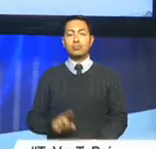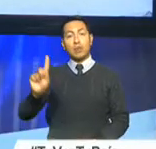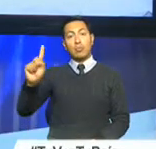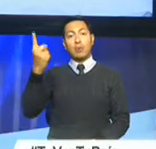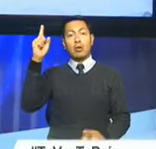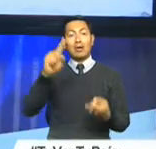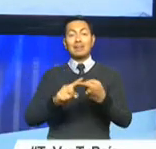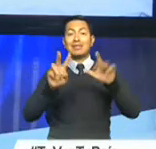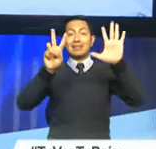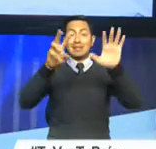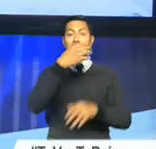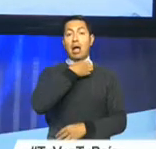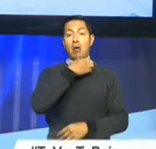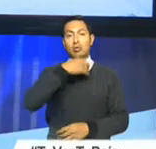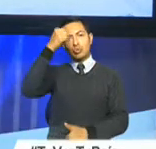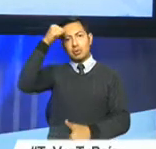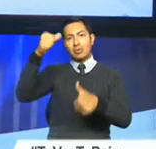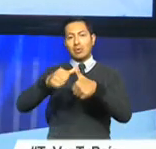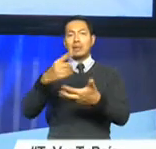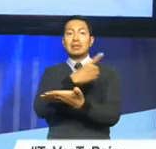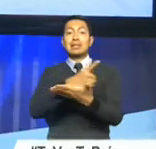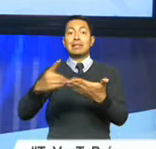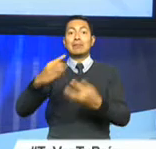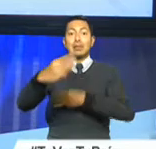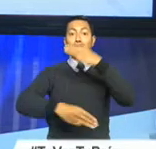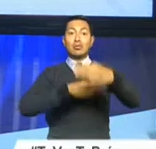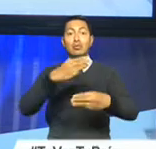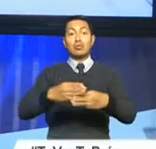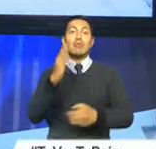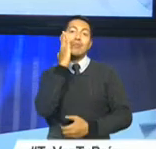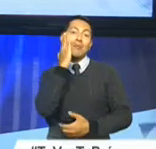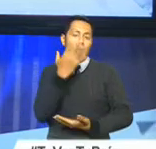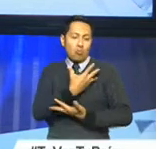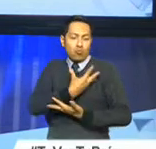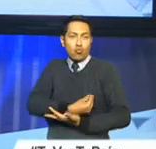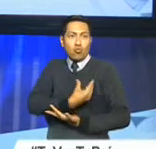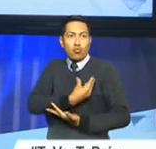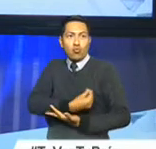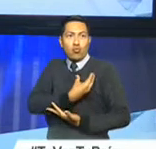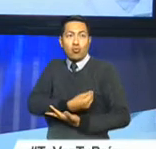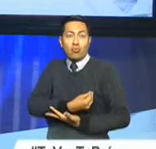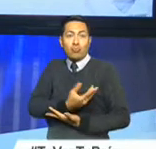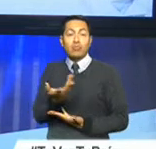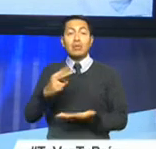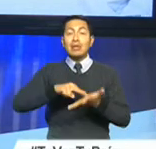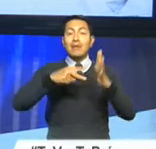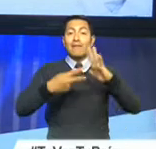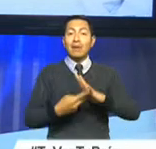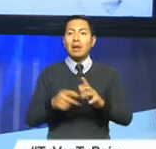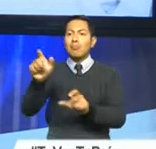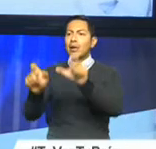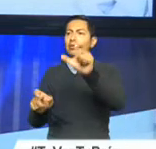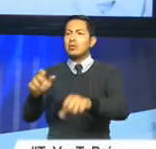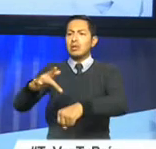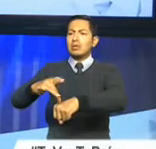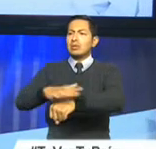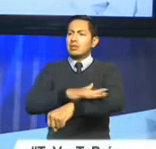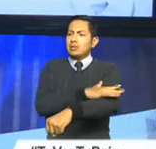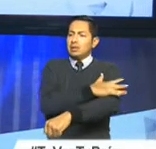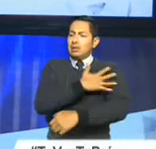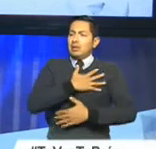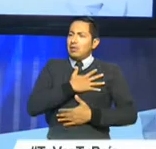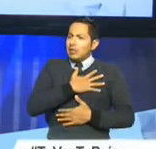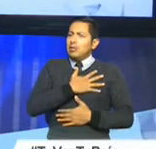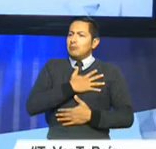de agosto se conmemora la Semana Mundial de Lactancia Materna. El objetivo es crear conciencia sobre la importancia de iniciar y mantener esta